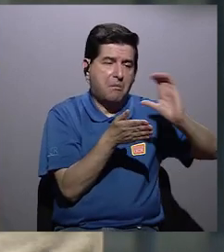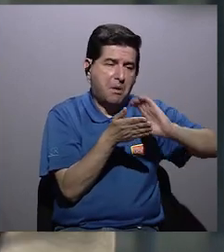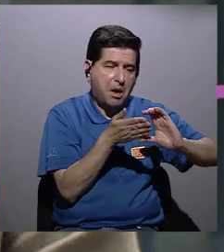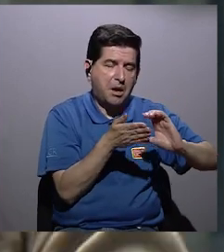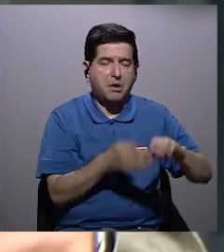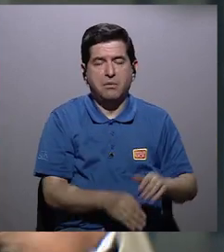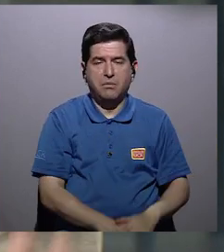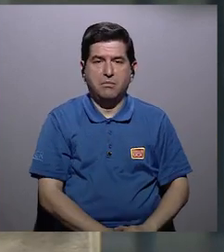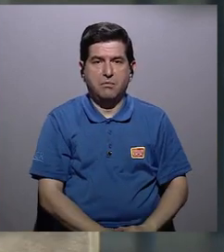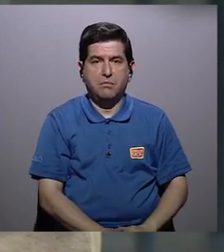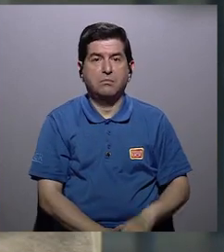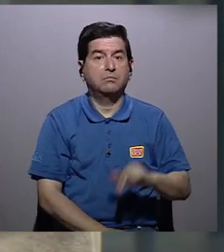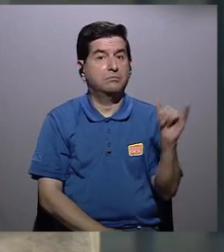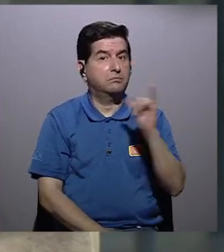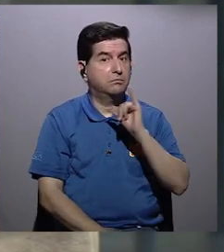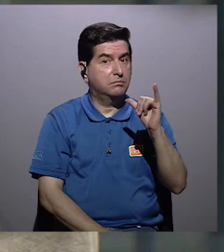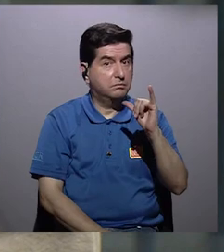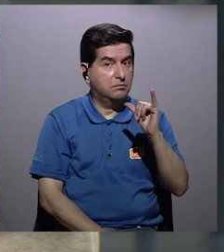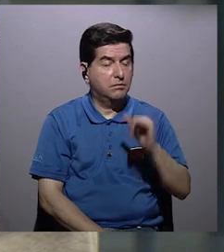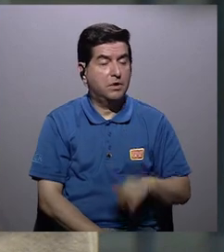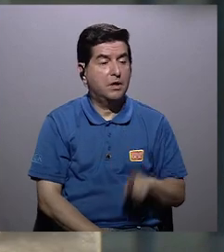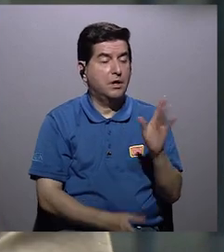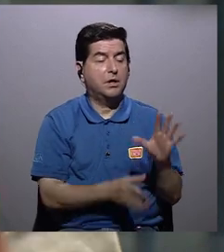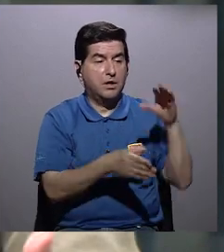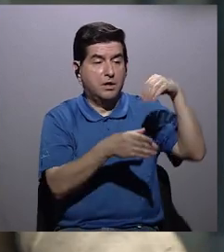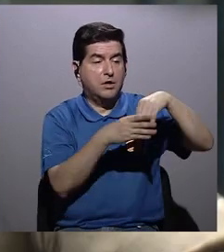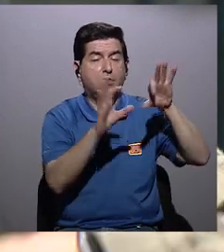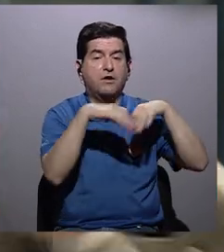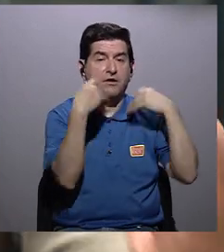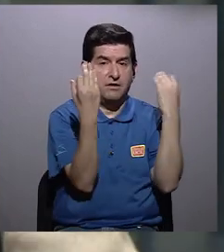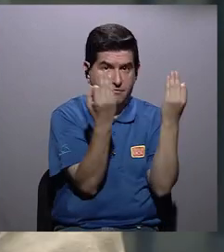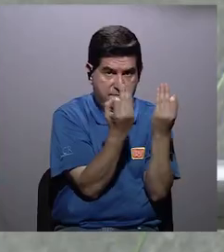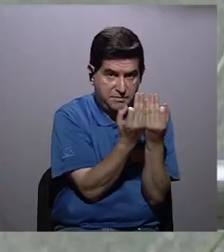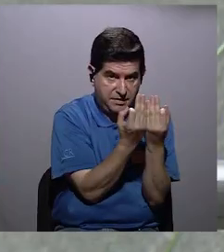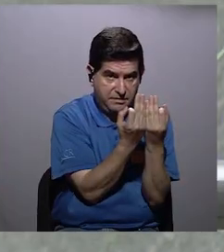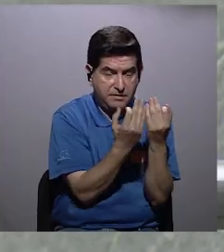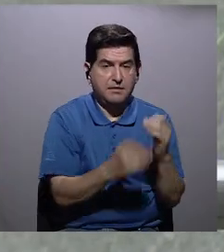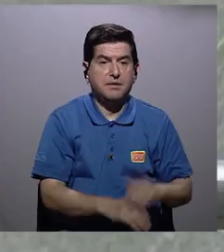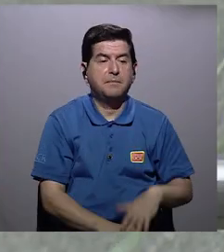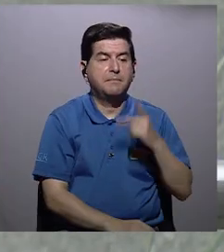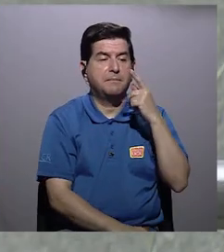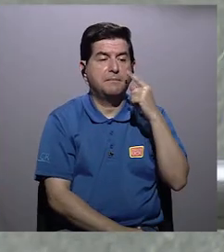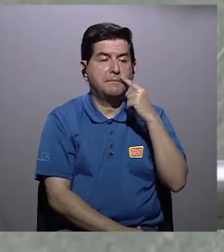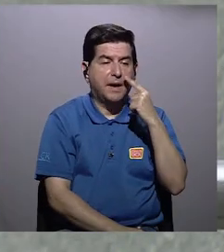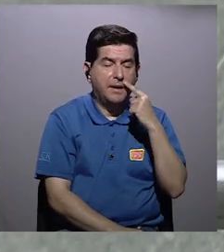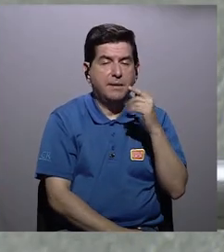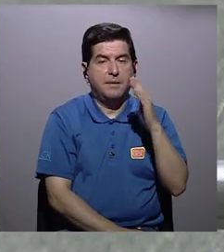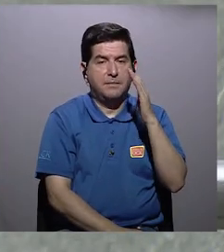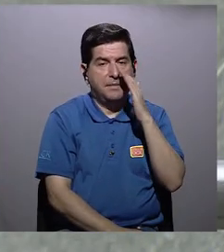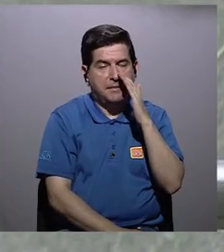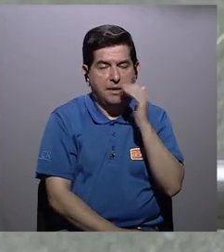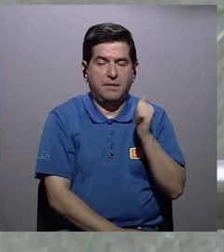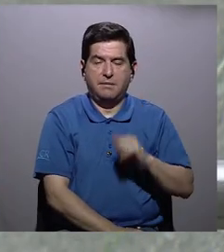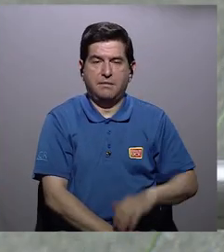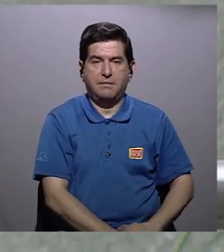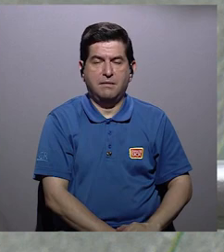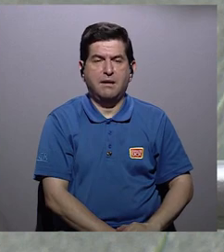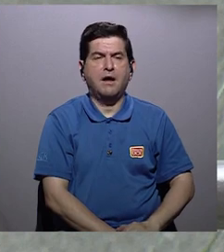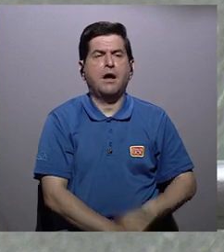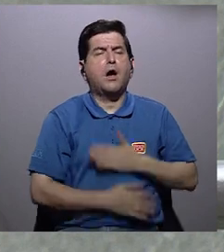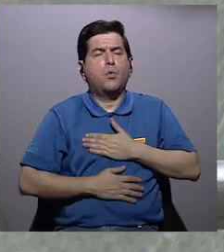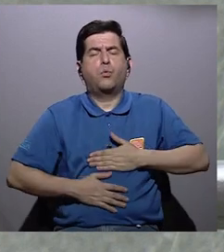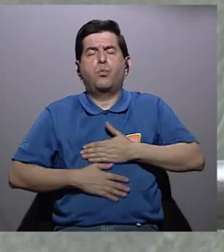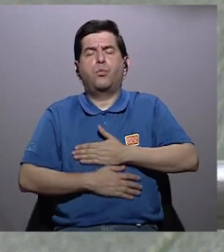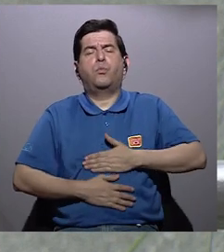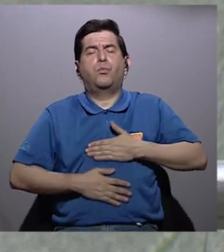o compañeras, sino también a familiares, a padres, madres. El entretenimiento,